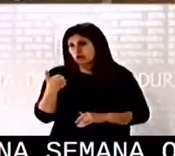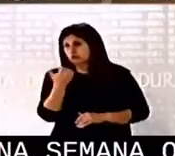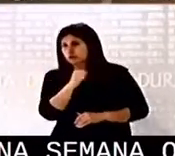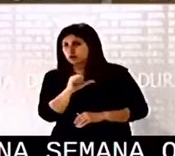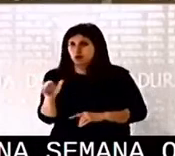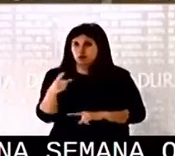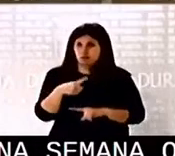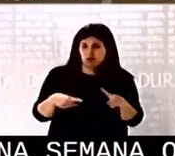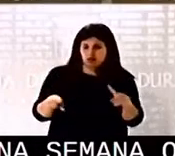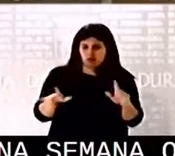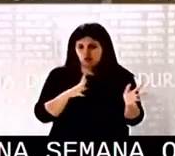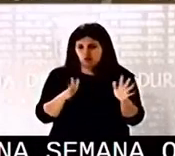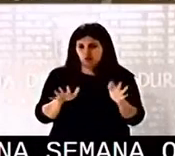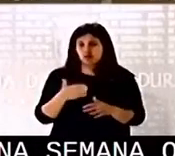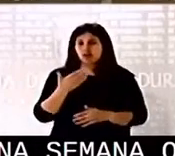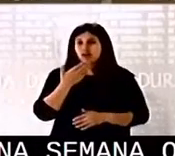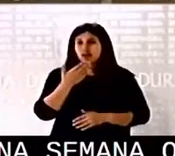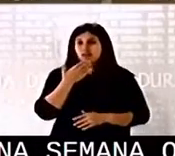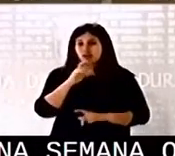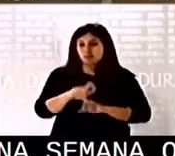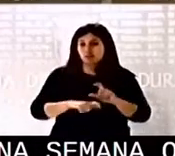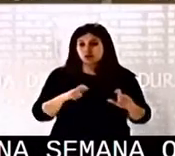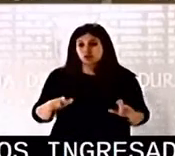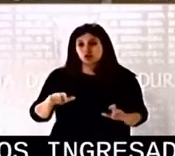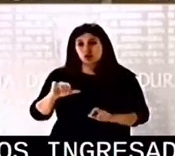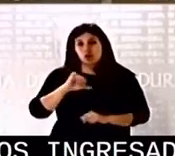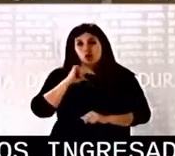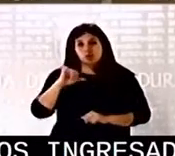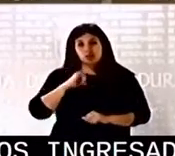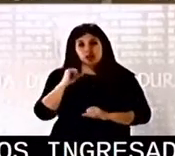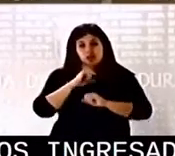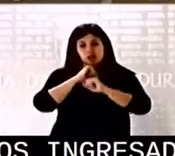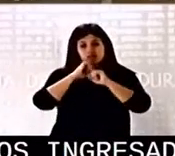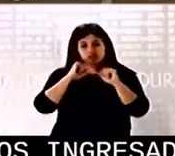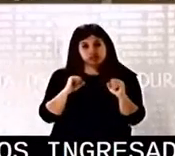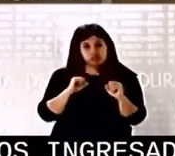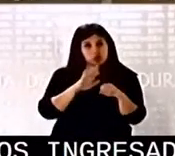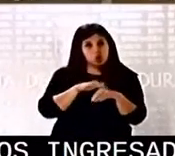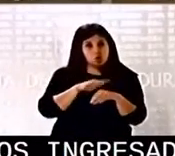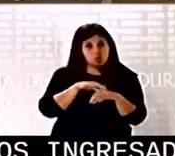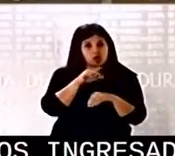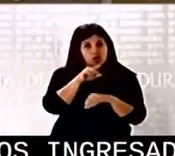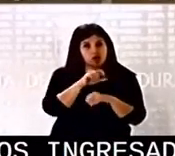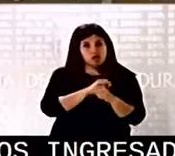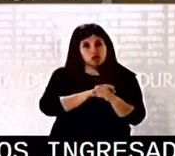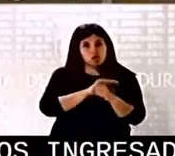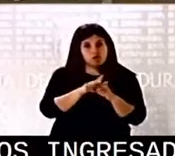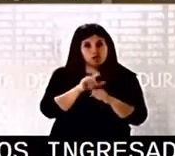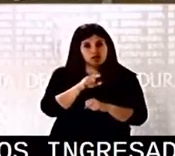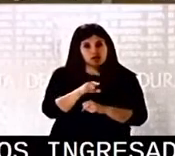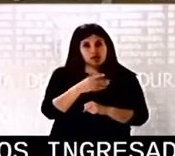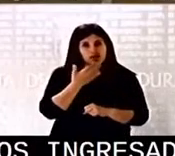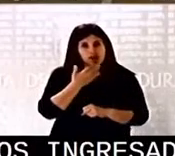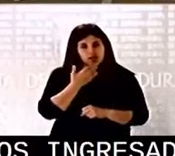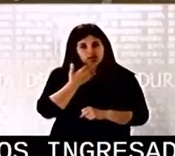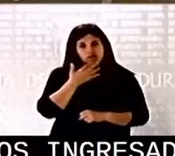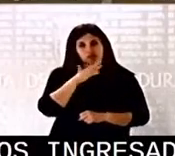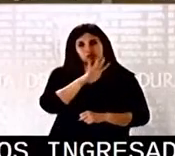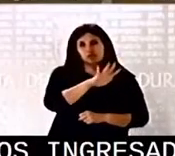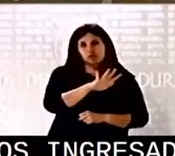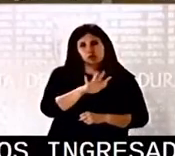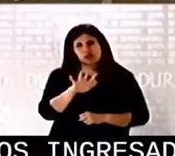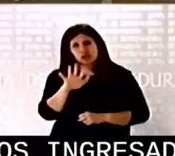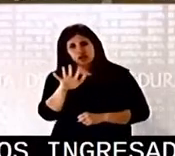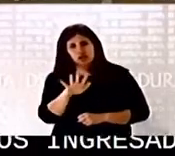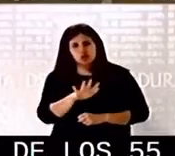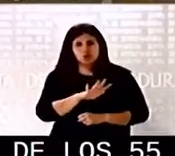la edad media de los casos ingresados en nuestros hospitales estaba alrededor de los 55, 56